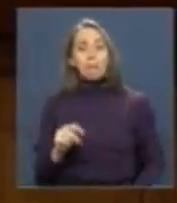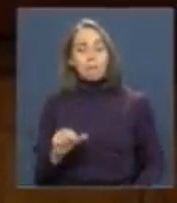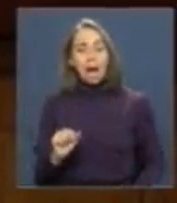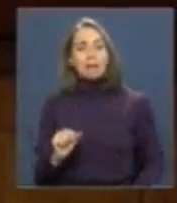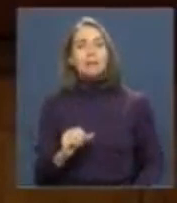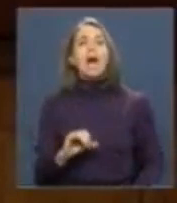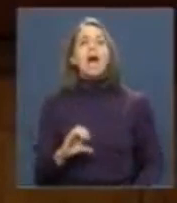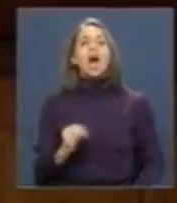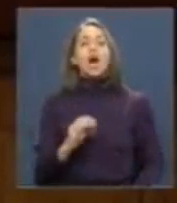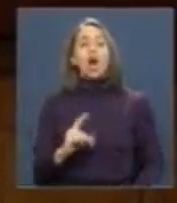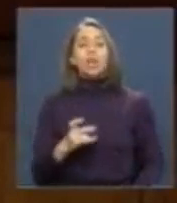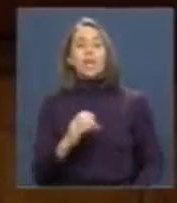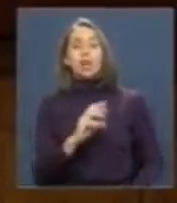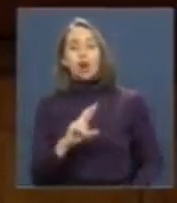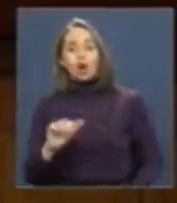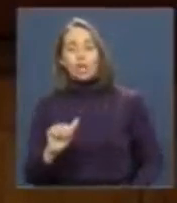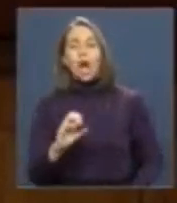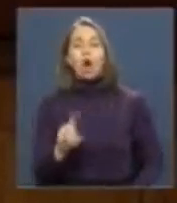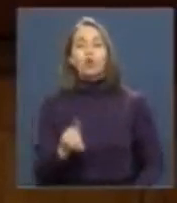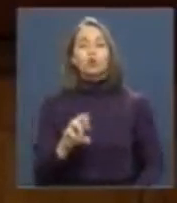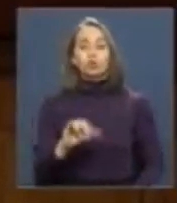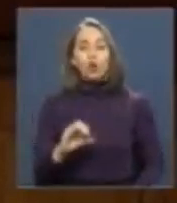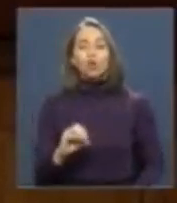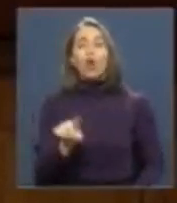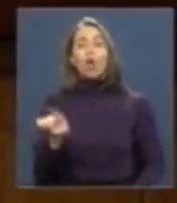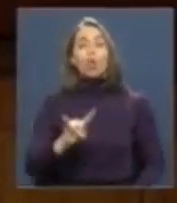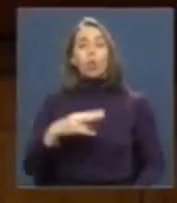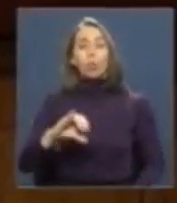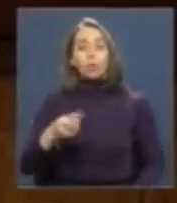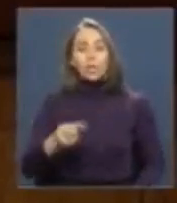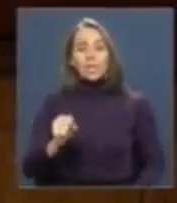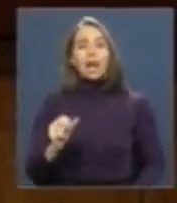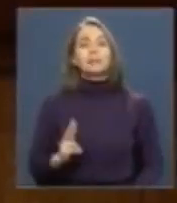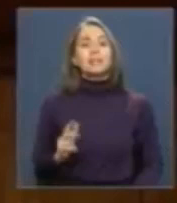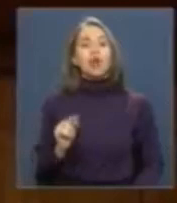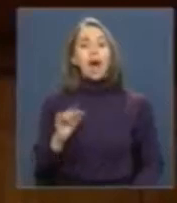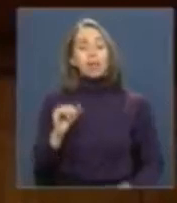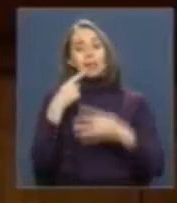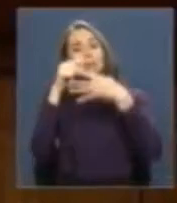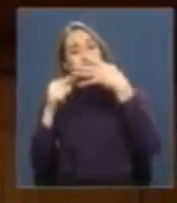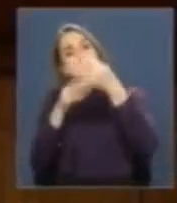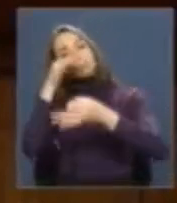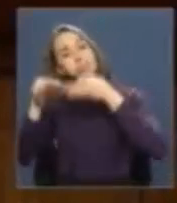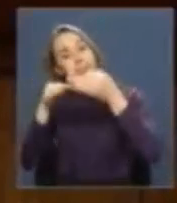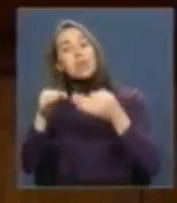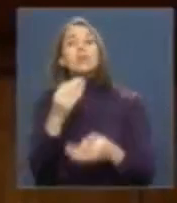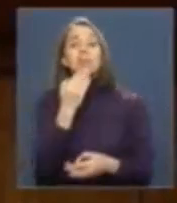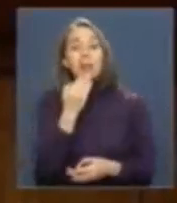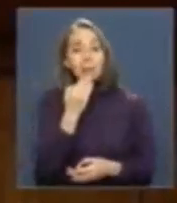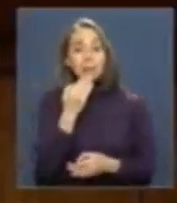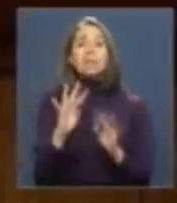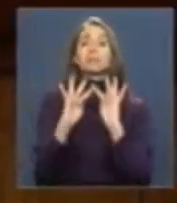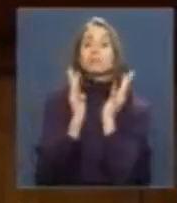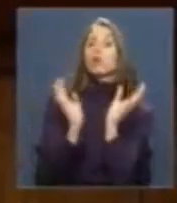gabriel osorio francisco zúñiga y fernando atria como también se escuchó al